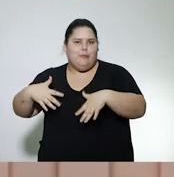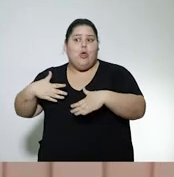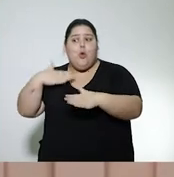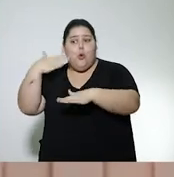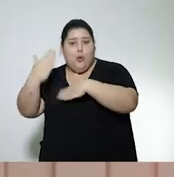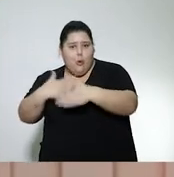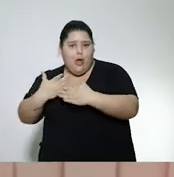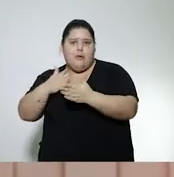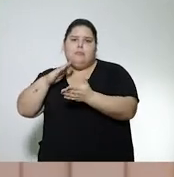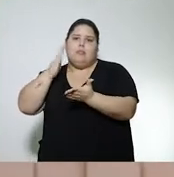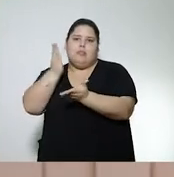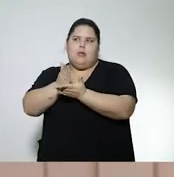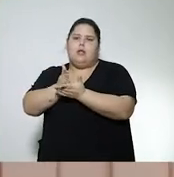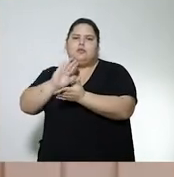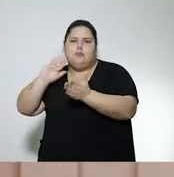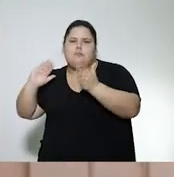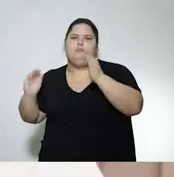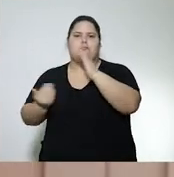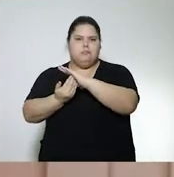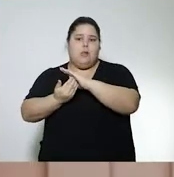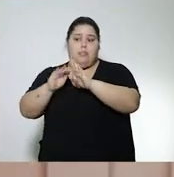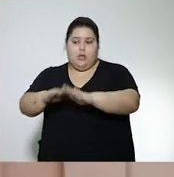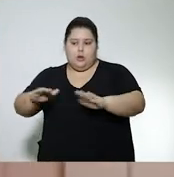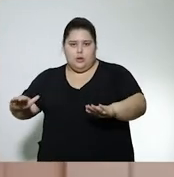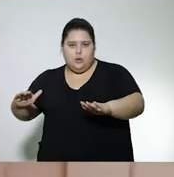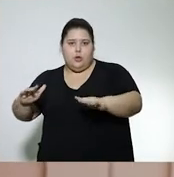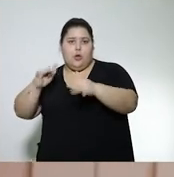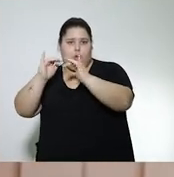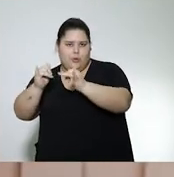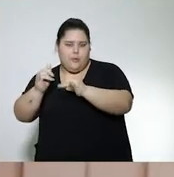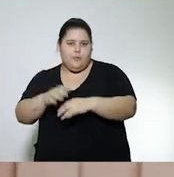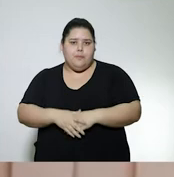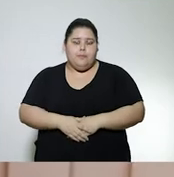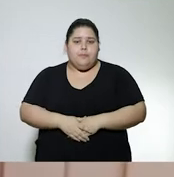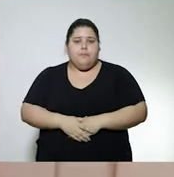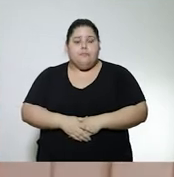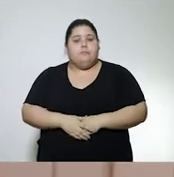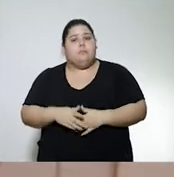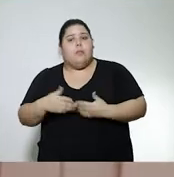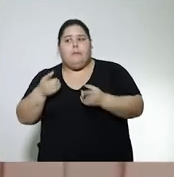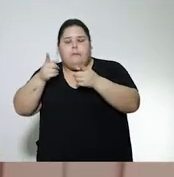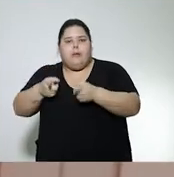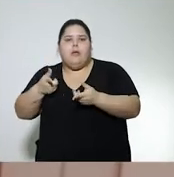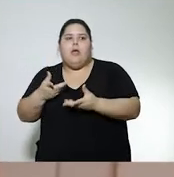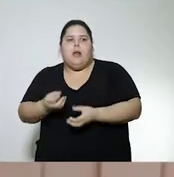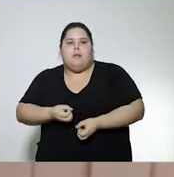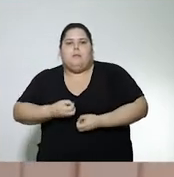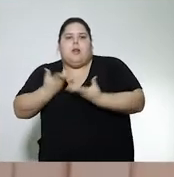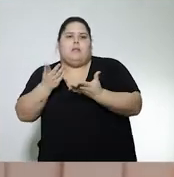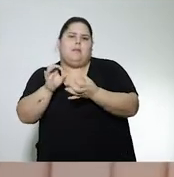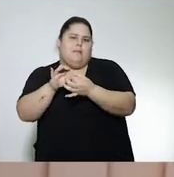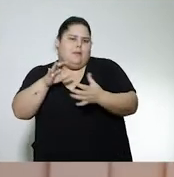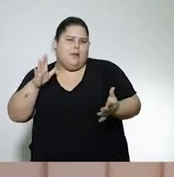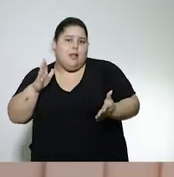El jugar es uno de los derechos fundamentales de los niños, las niñas y los adolescentes. También nos